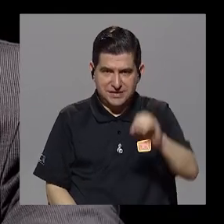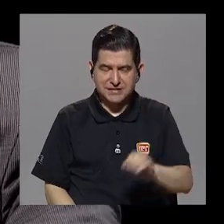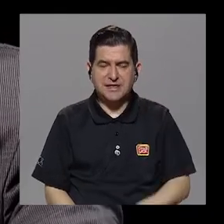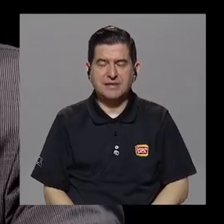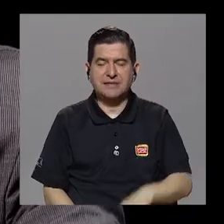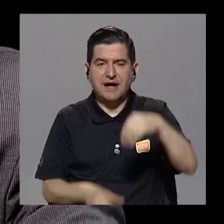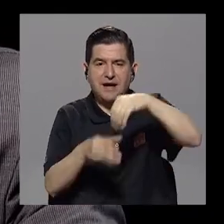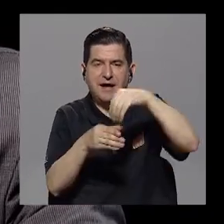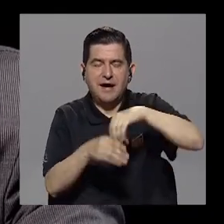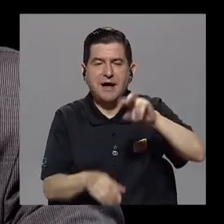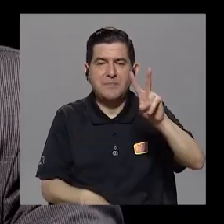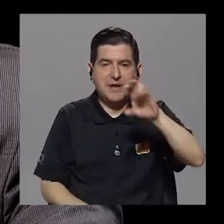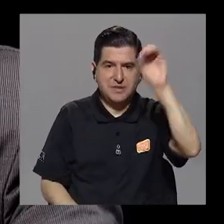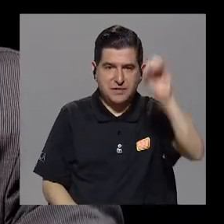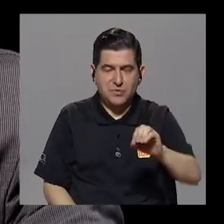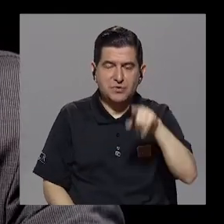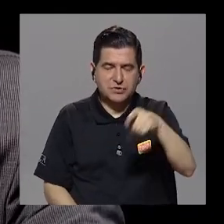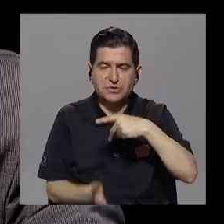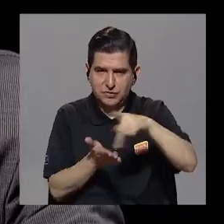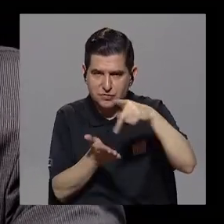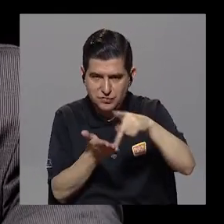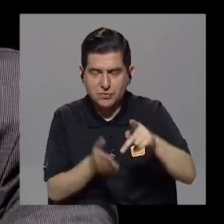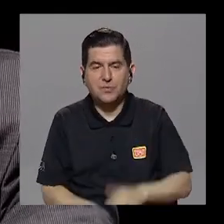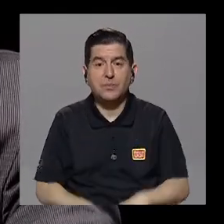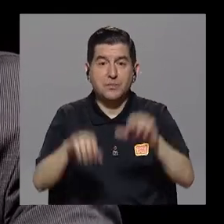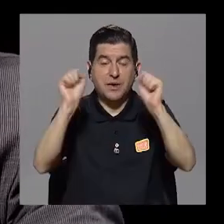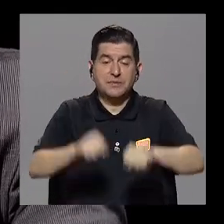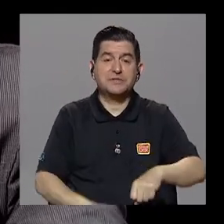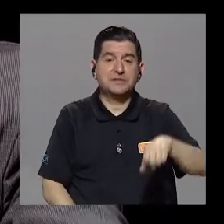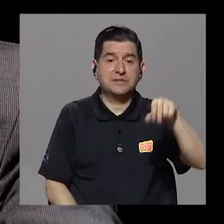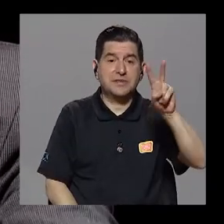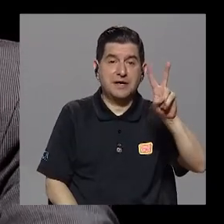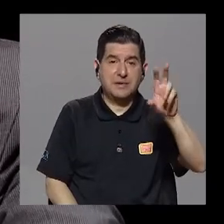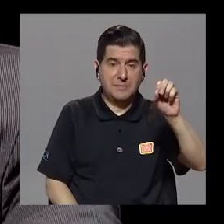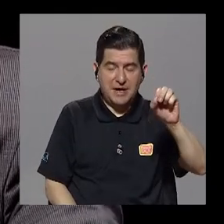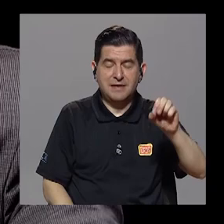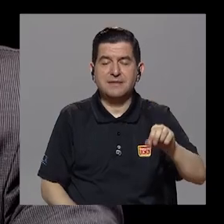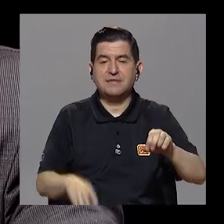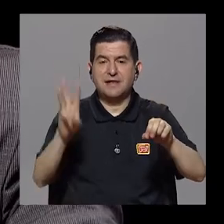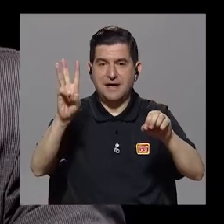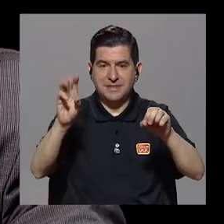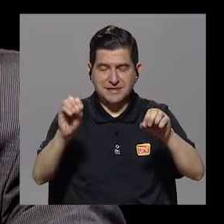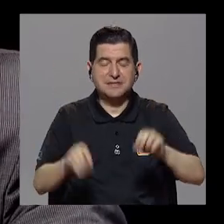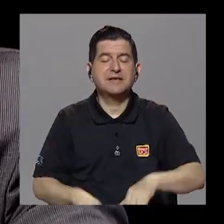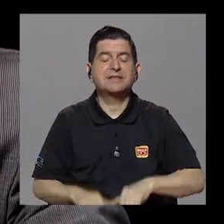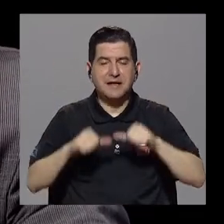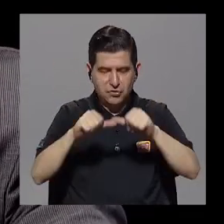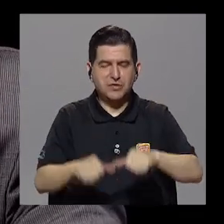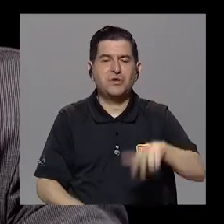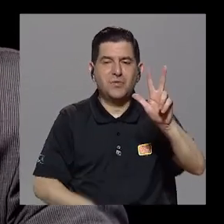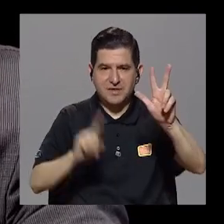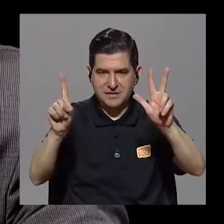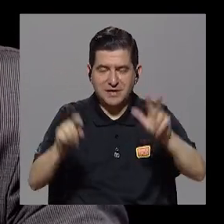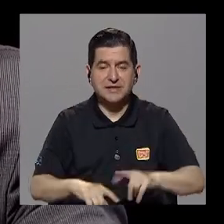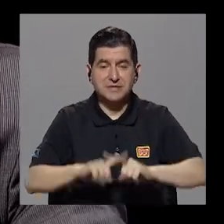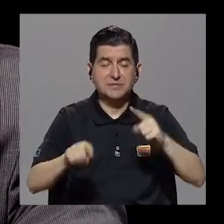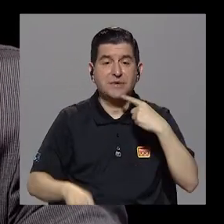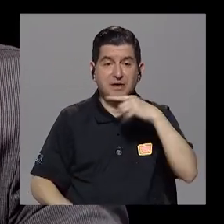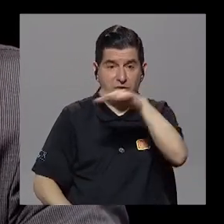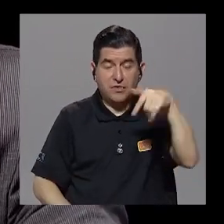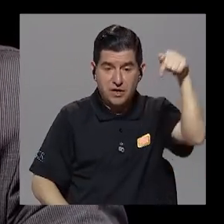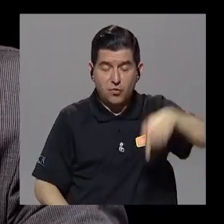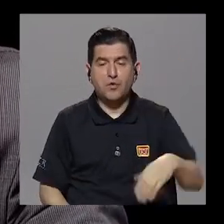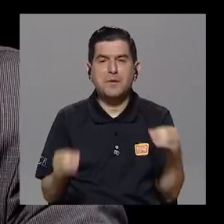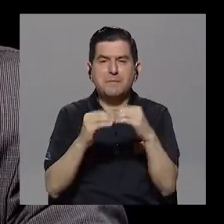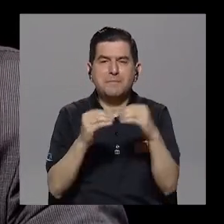60%, debes guardar 20% de tu salario, uh-huh, para que sea 20 a 60, 3 a 1. Y la realidad hoy es que estamos